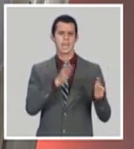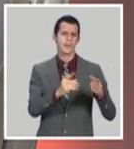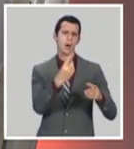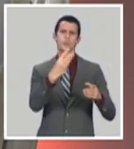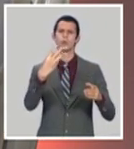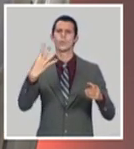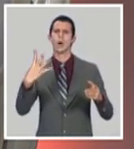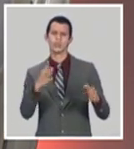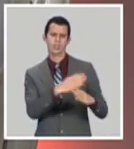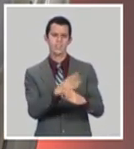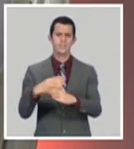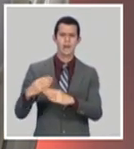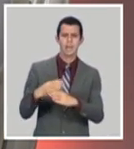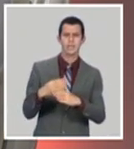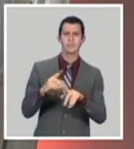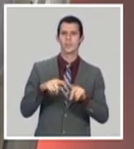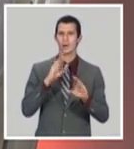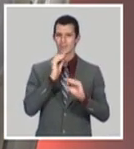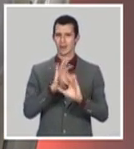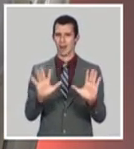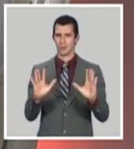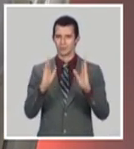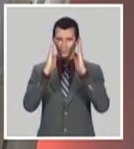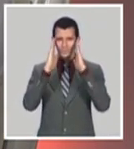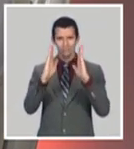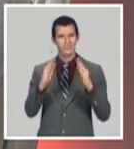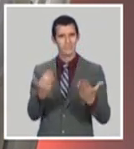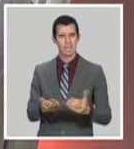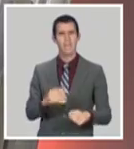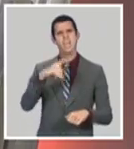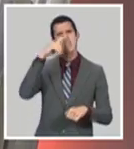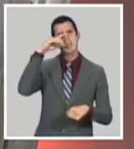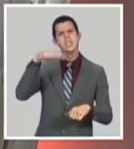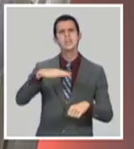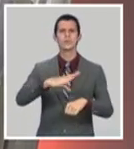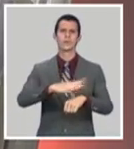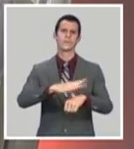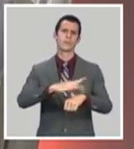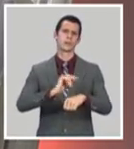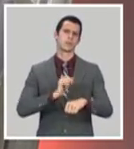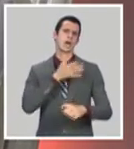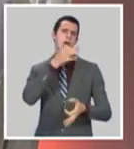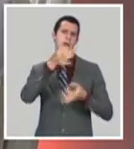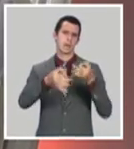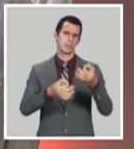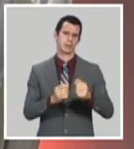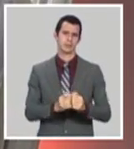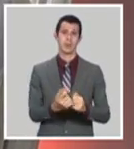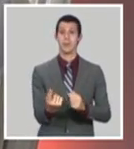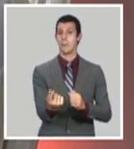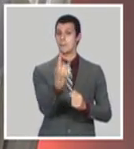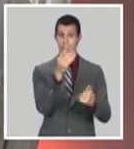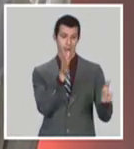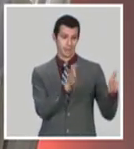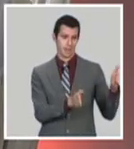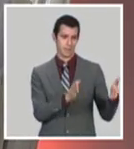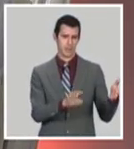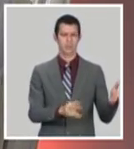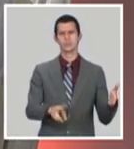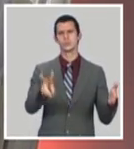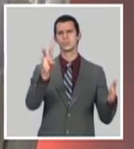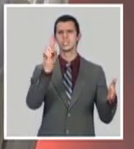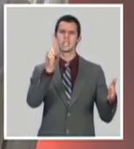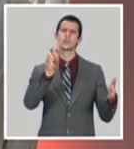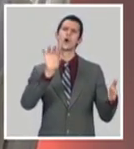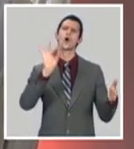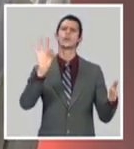de niños han ido creciendo por etapa. Si en la primera etapa hubo 286 niños diagnosticados, en